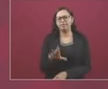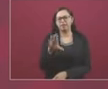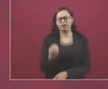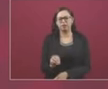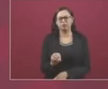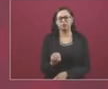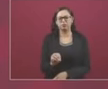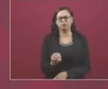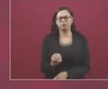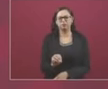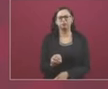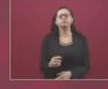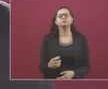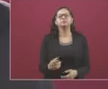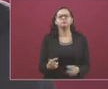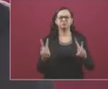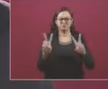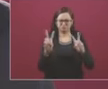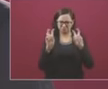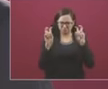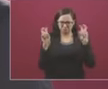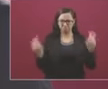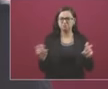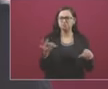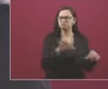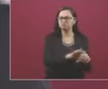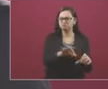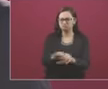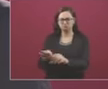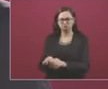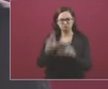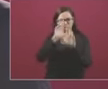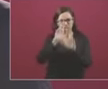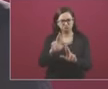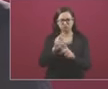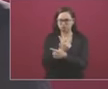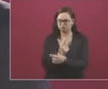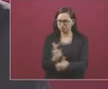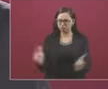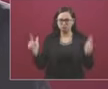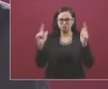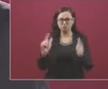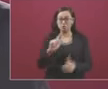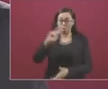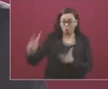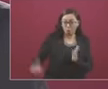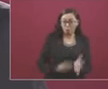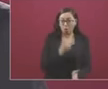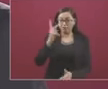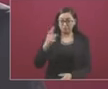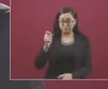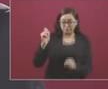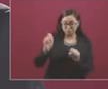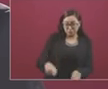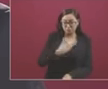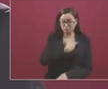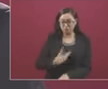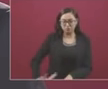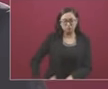de sufragio efectivo y no reelección 2